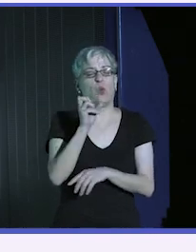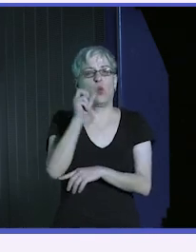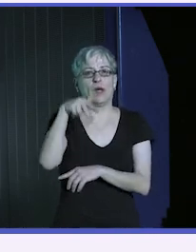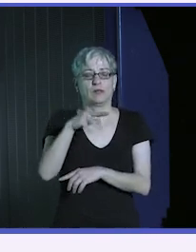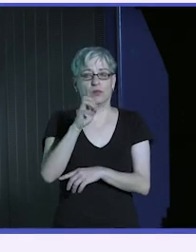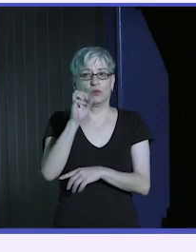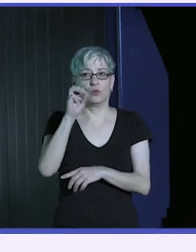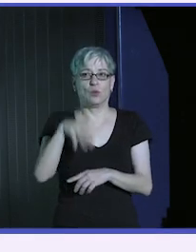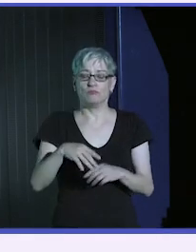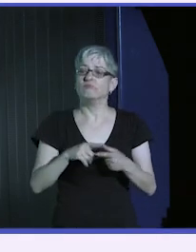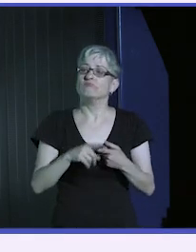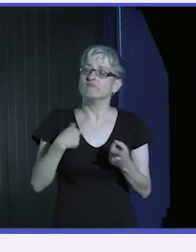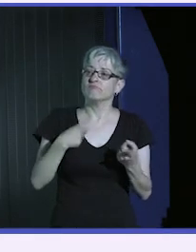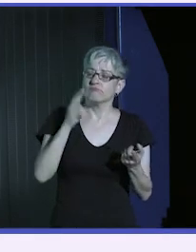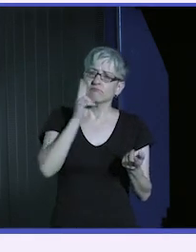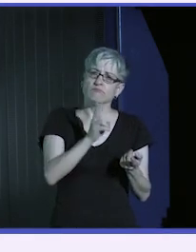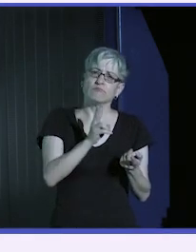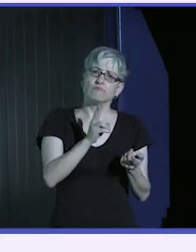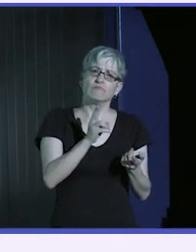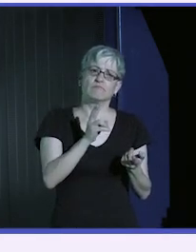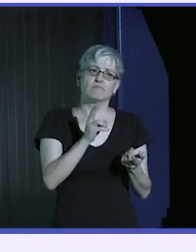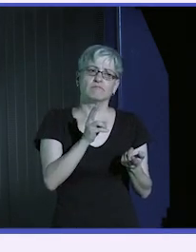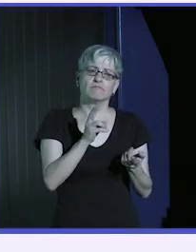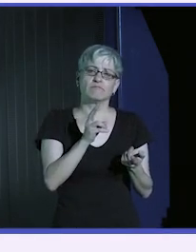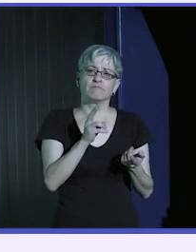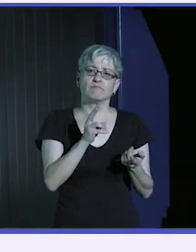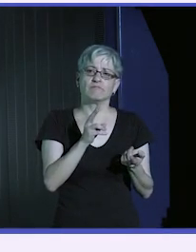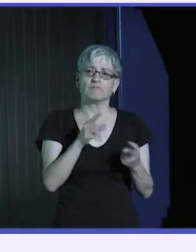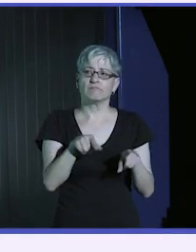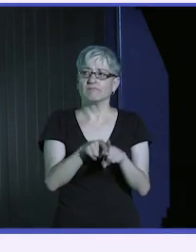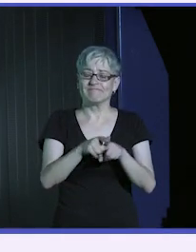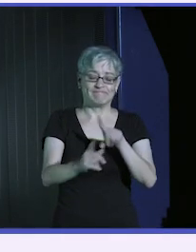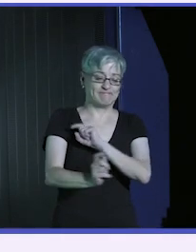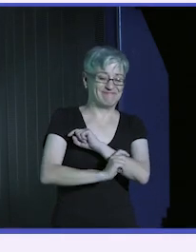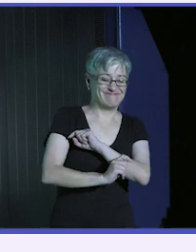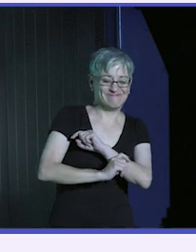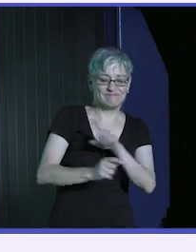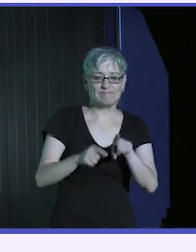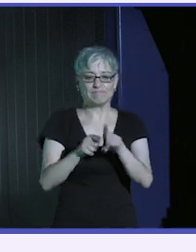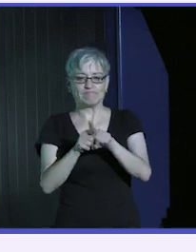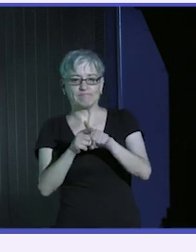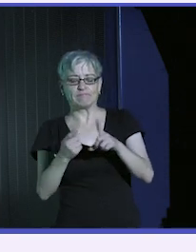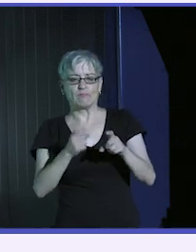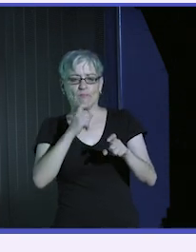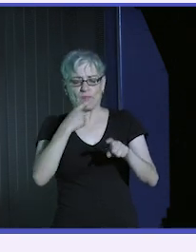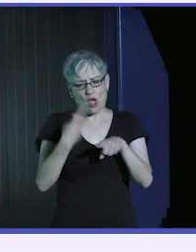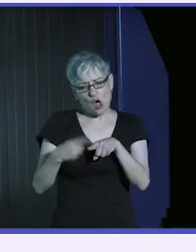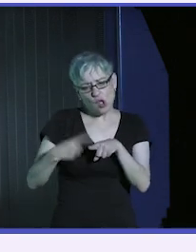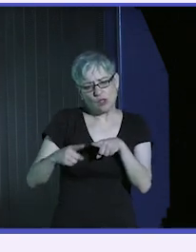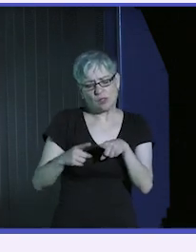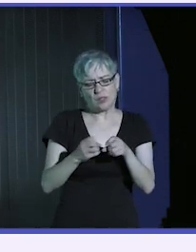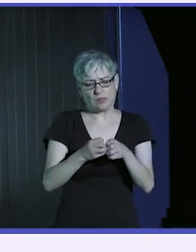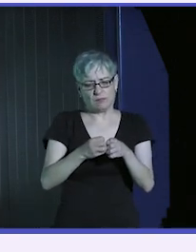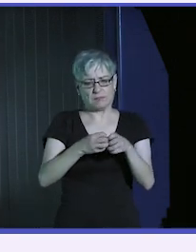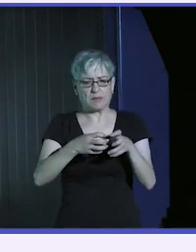lugar, estamos viendo que detrás de todas esas expectativas, ese hype que se ha ido creando alrededor de